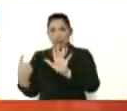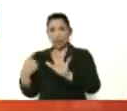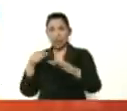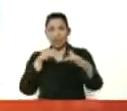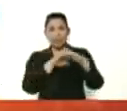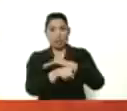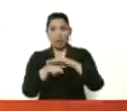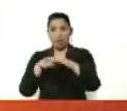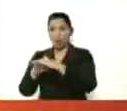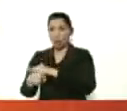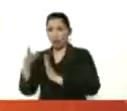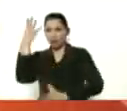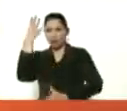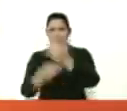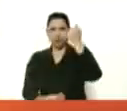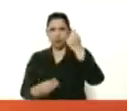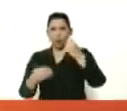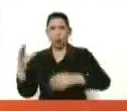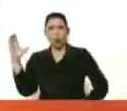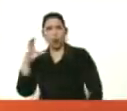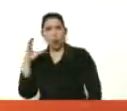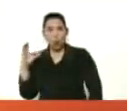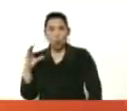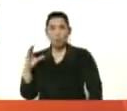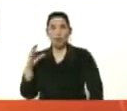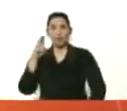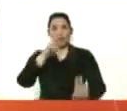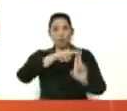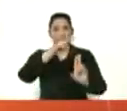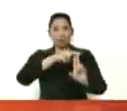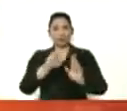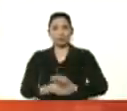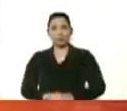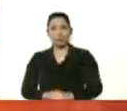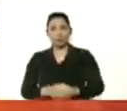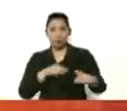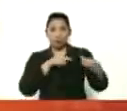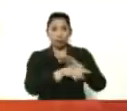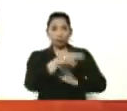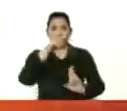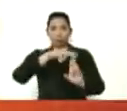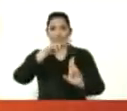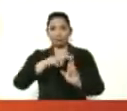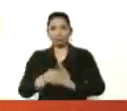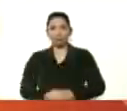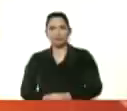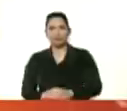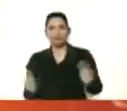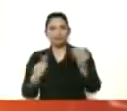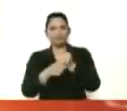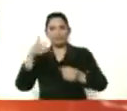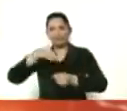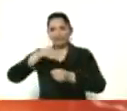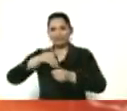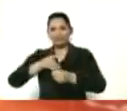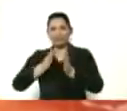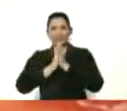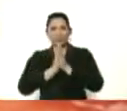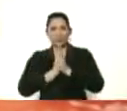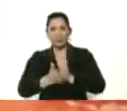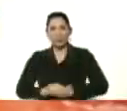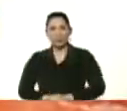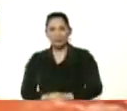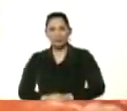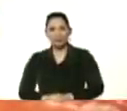entrado huyendo desde Colombia por Táchira, porque han entrado, consígueme los datos, Jorge, ahí, de los datos